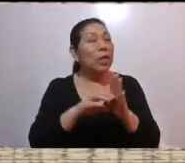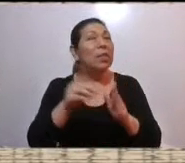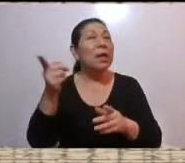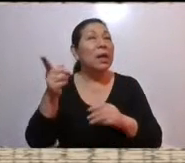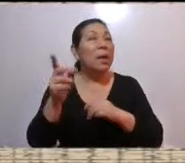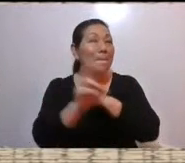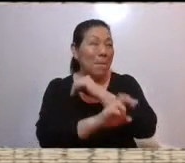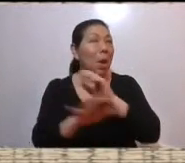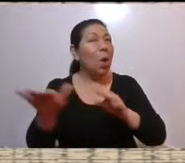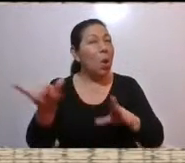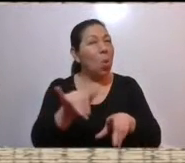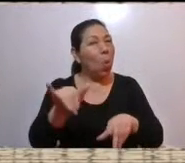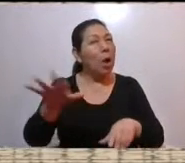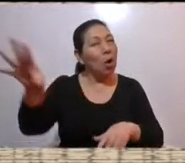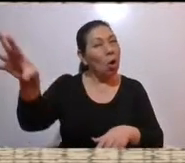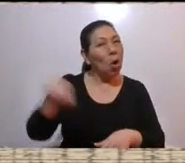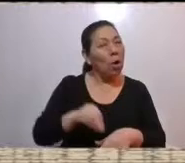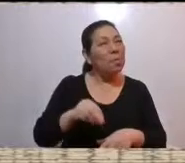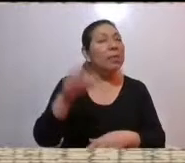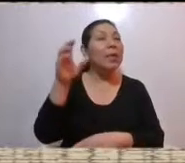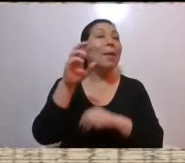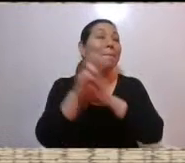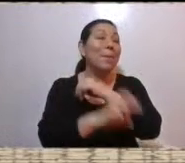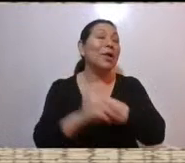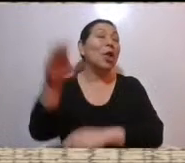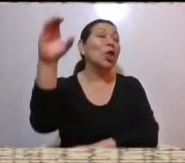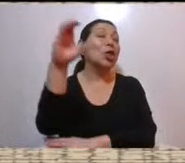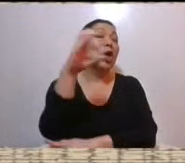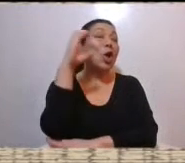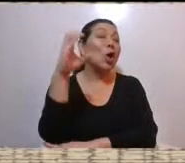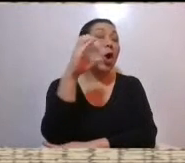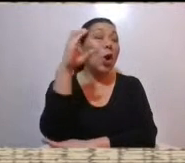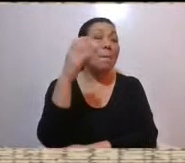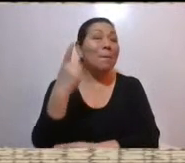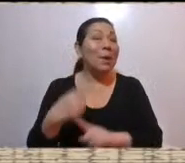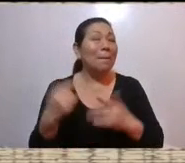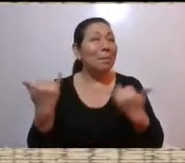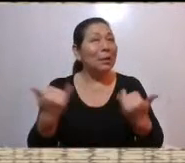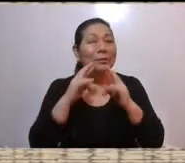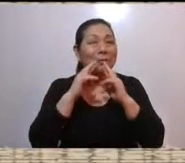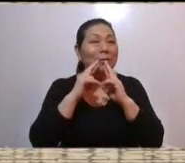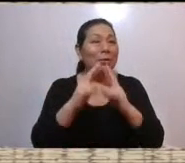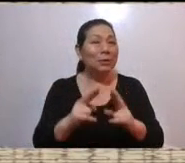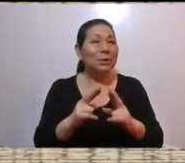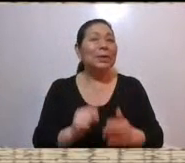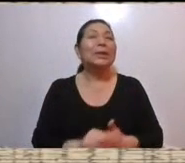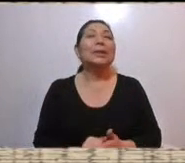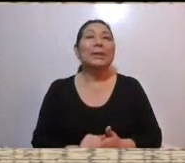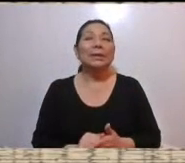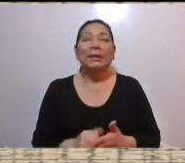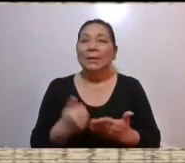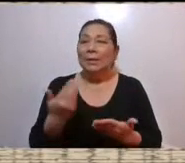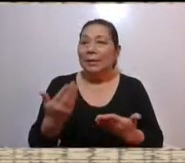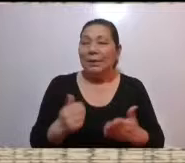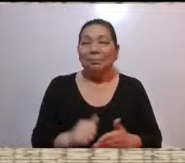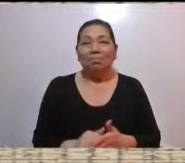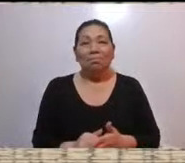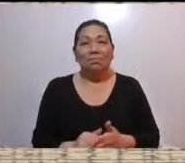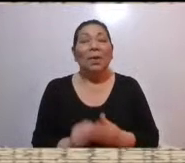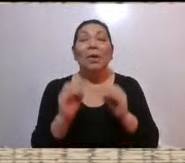Corte Constitucional colombiana. Es una herramienta que permite al Tribunal Constitucional resolver la